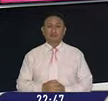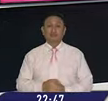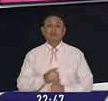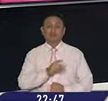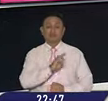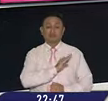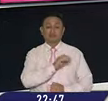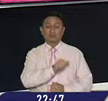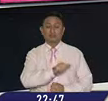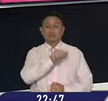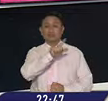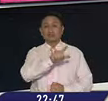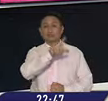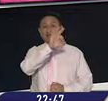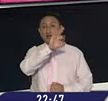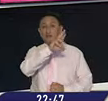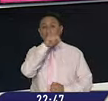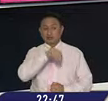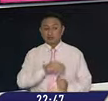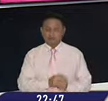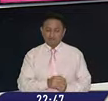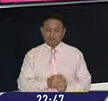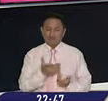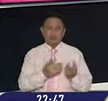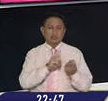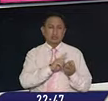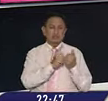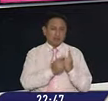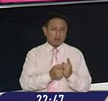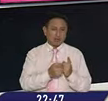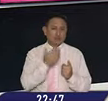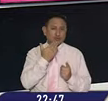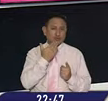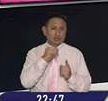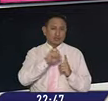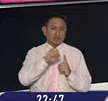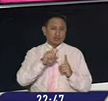técnico Gustavo Alfaro analiza variantes en su alineación y sistema de juego.